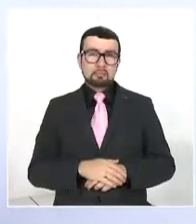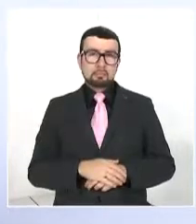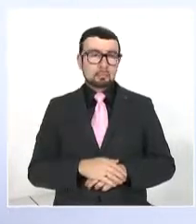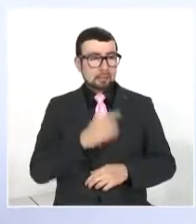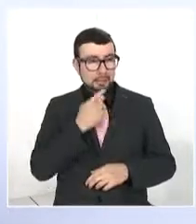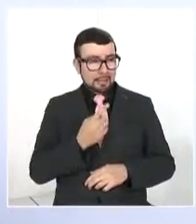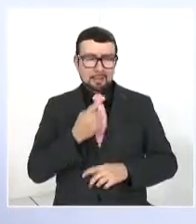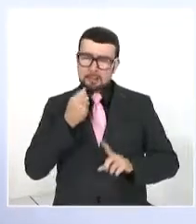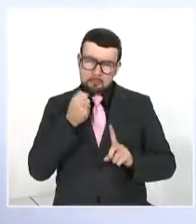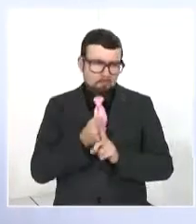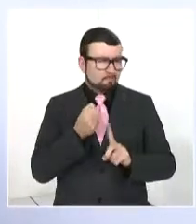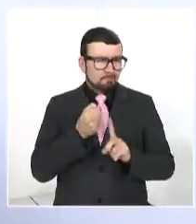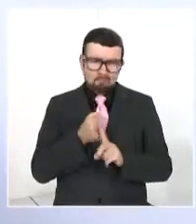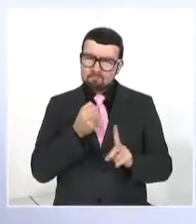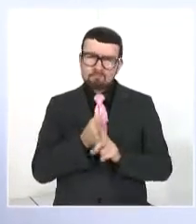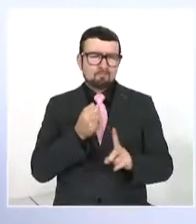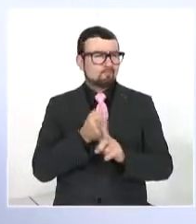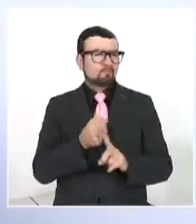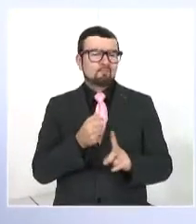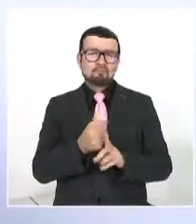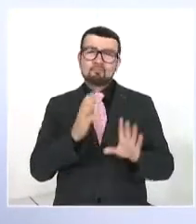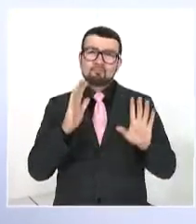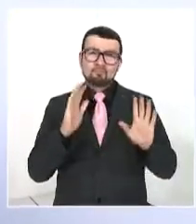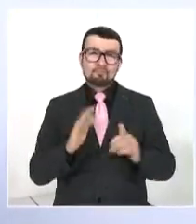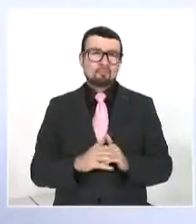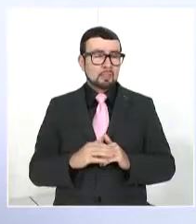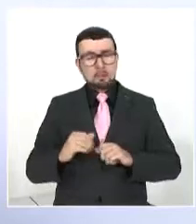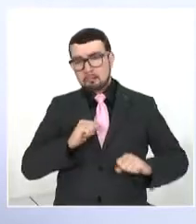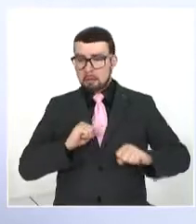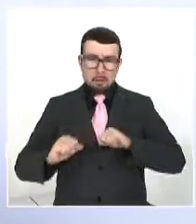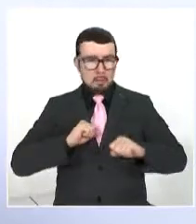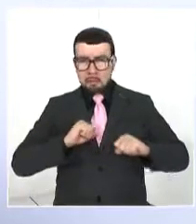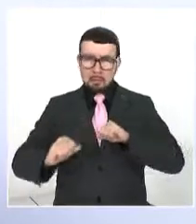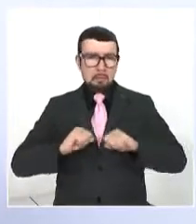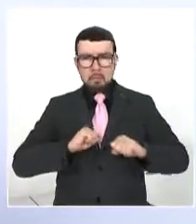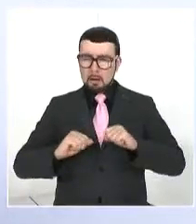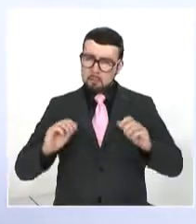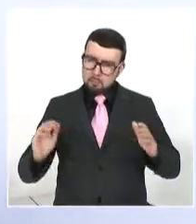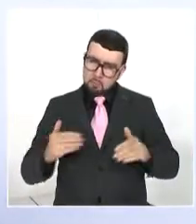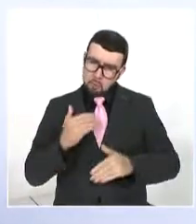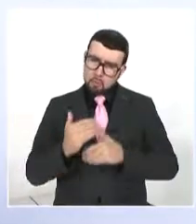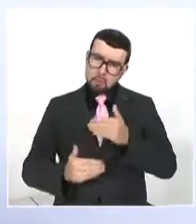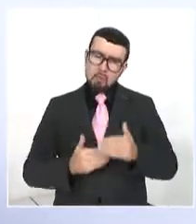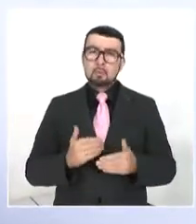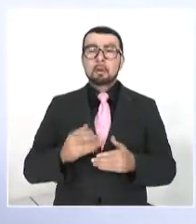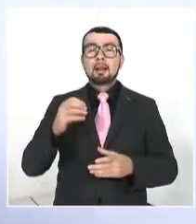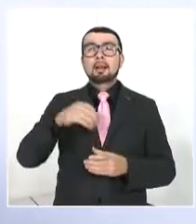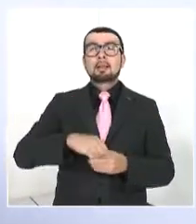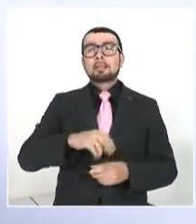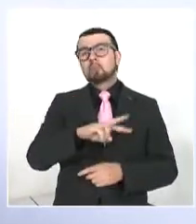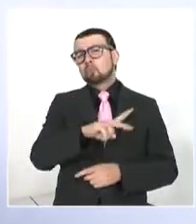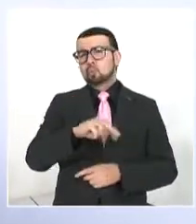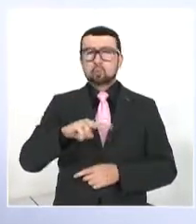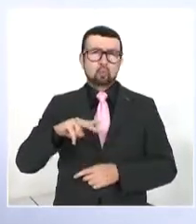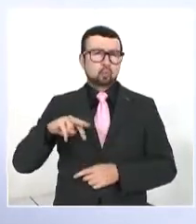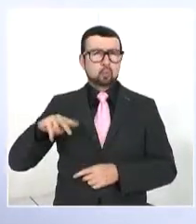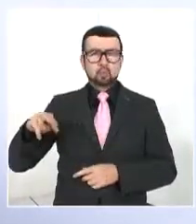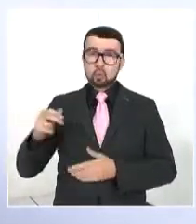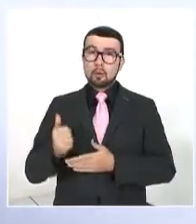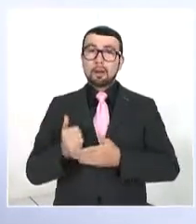lucha, y eso es ejercicio, la piscina,